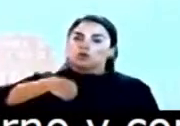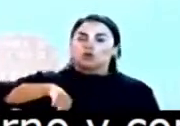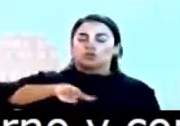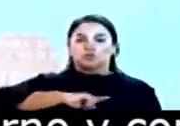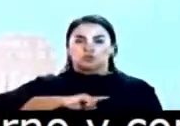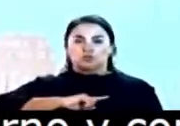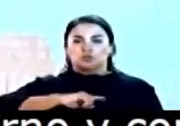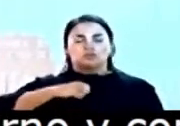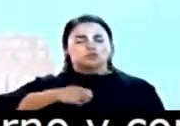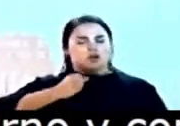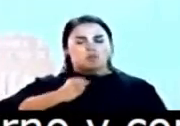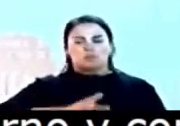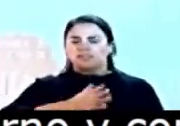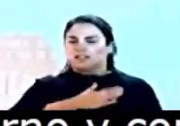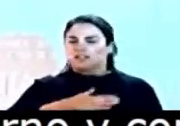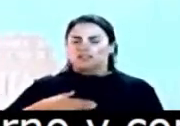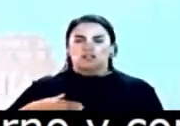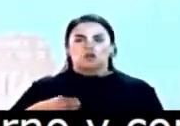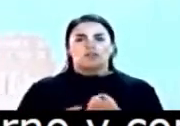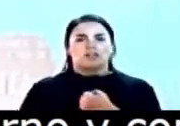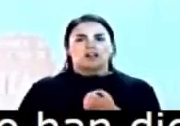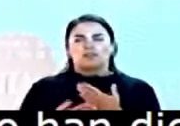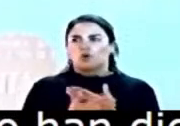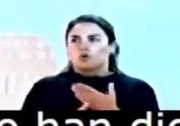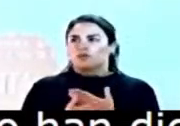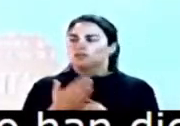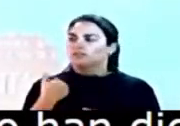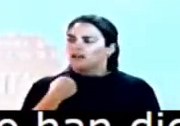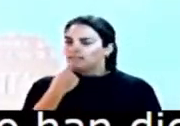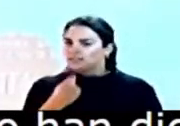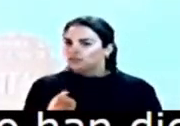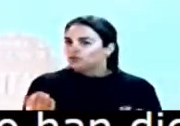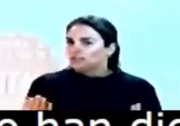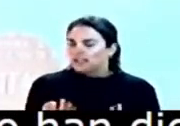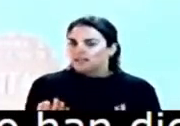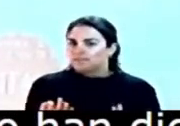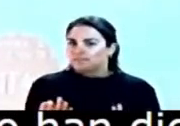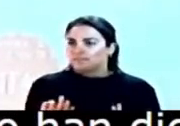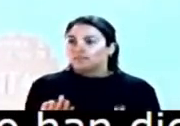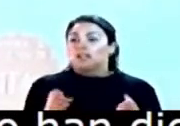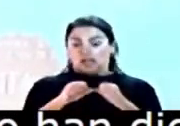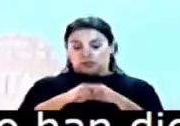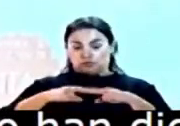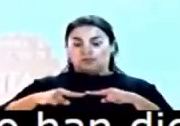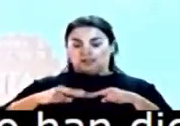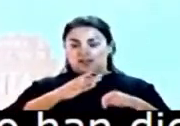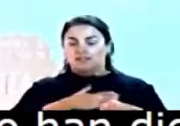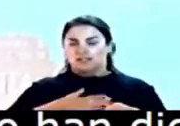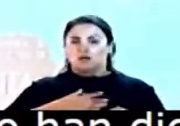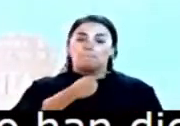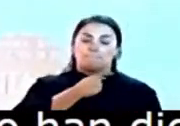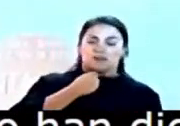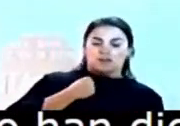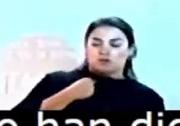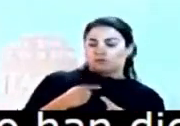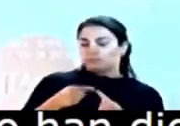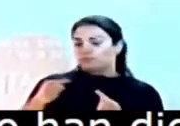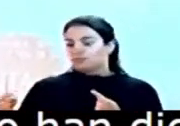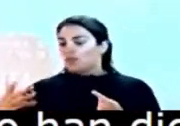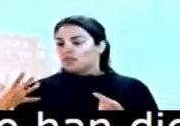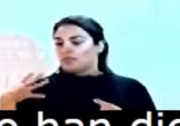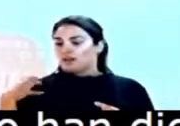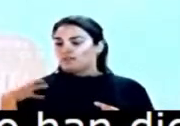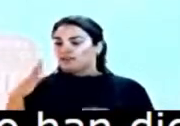apuesta es, como la propia delegación del Gobierno ya ha dicho, es que haya autovía desde el tramo Badajoz hasta el